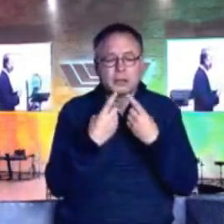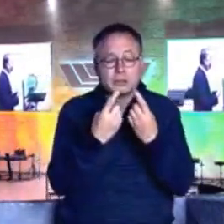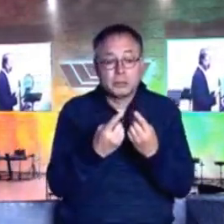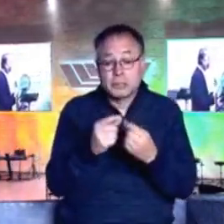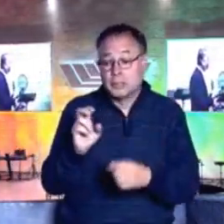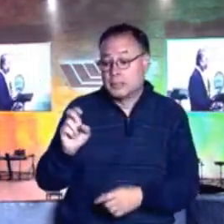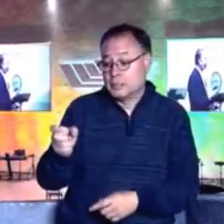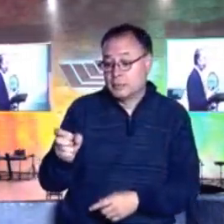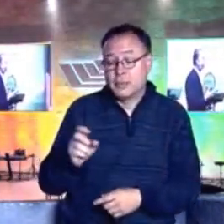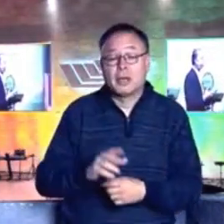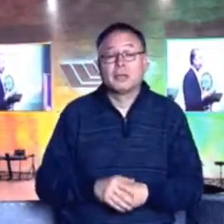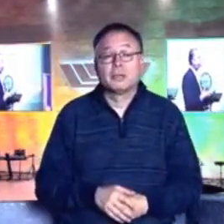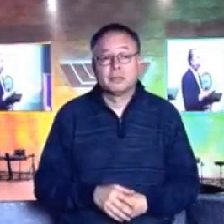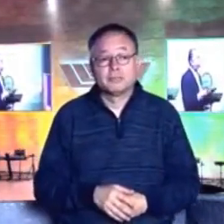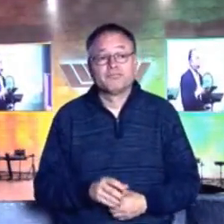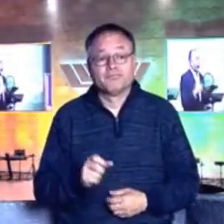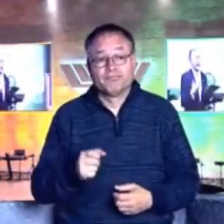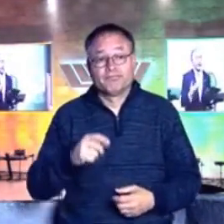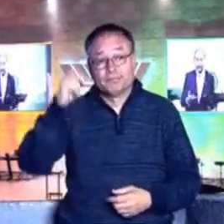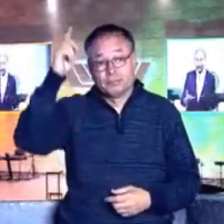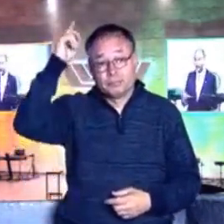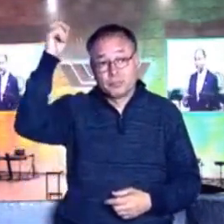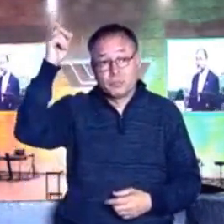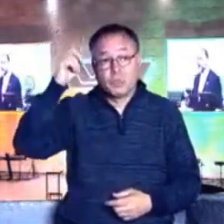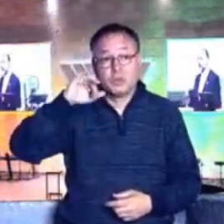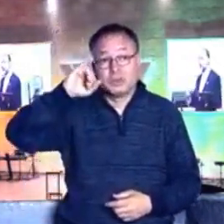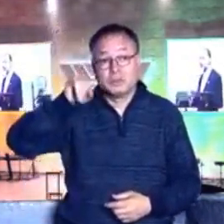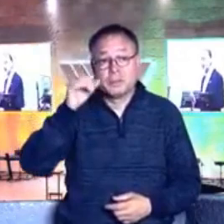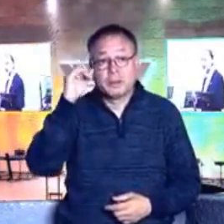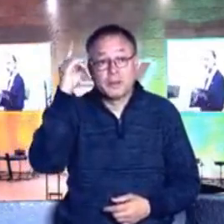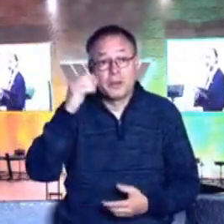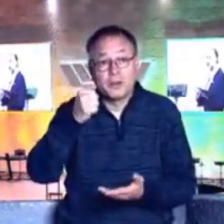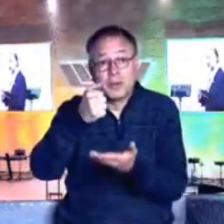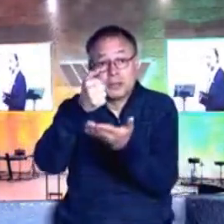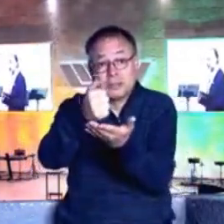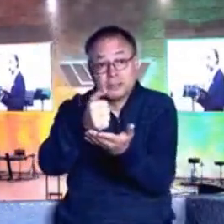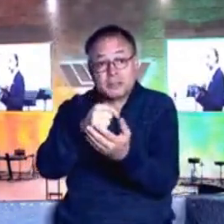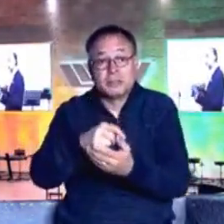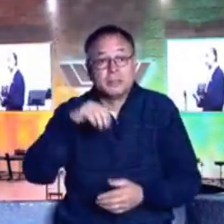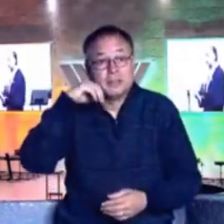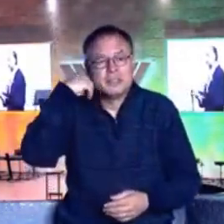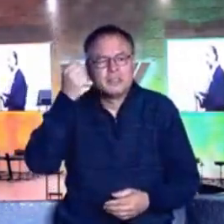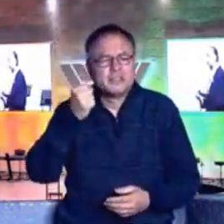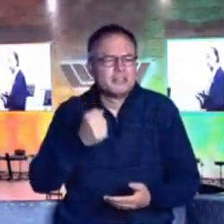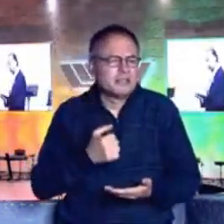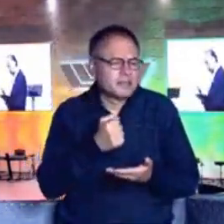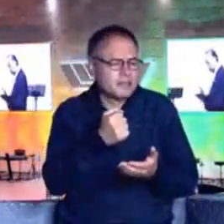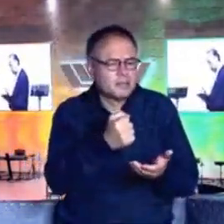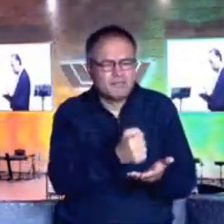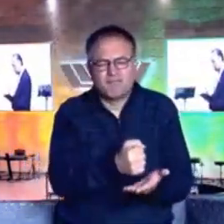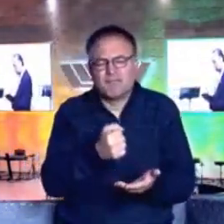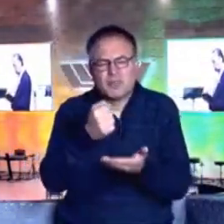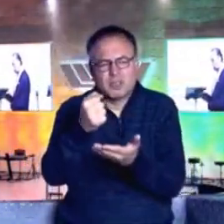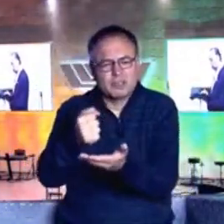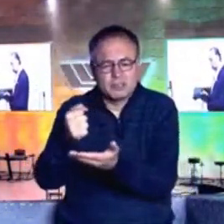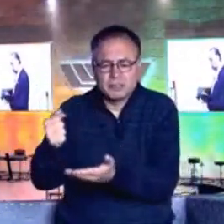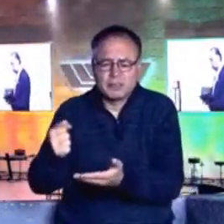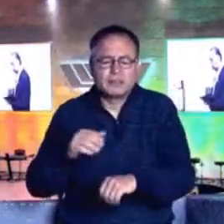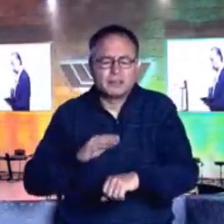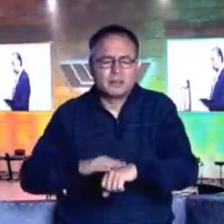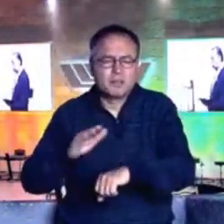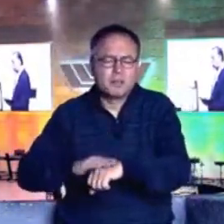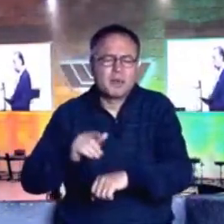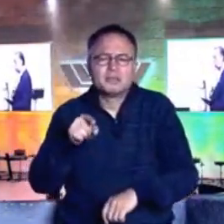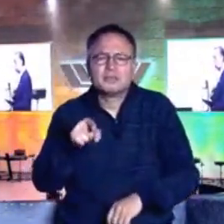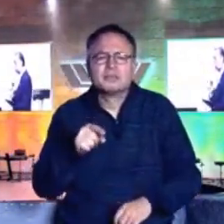llama cómo se llama Jehová jiré y él nos quiere dar mucho más de lo que nosotros damos